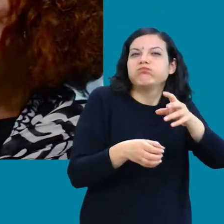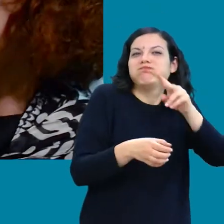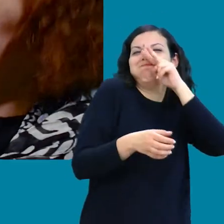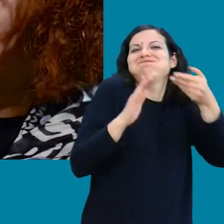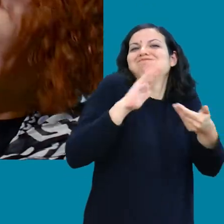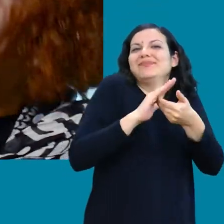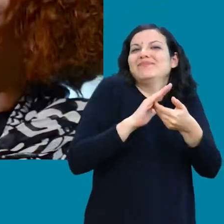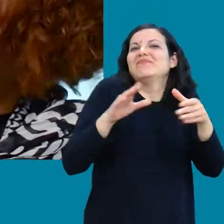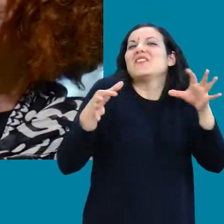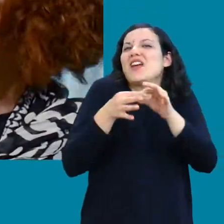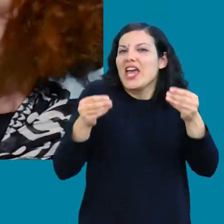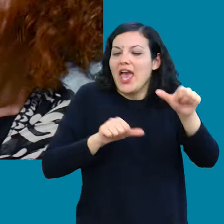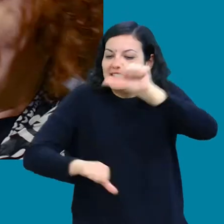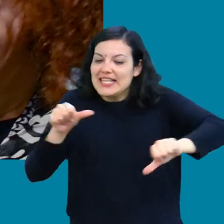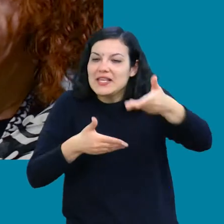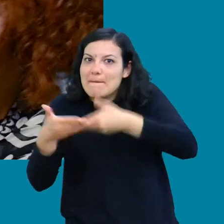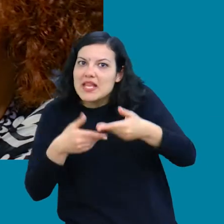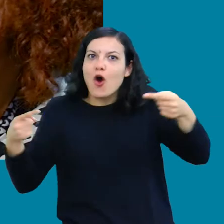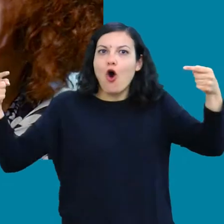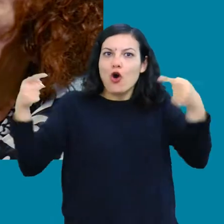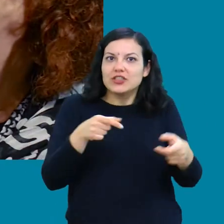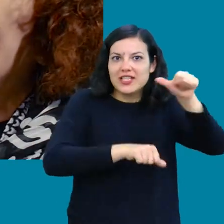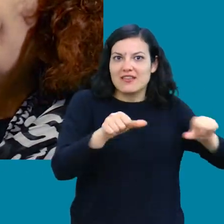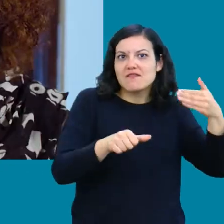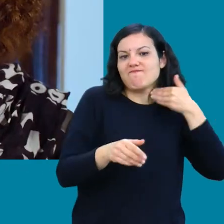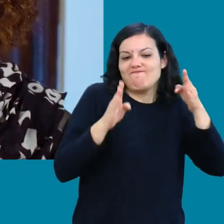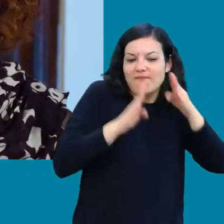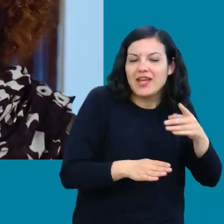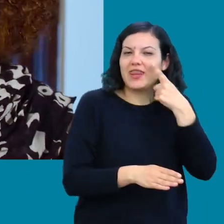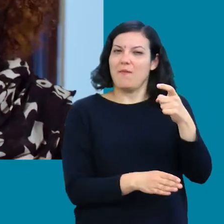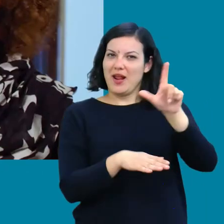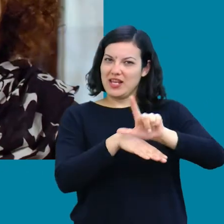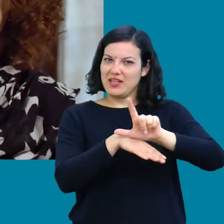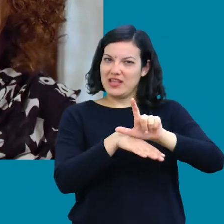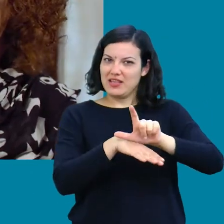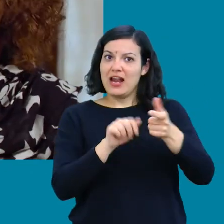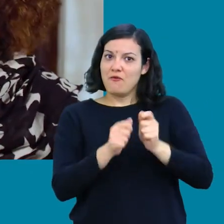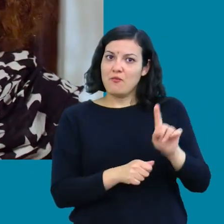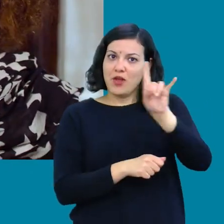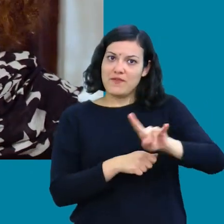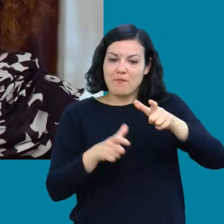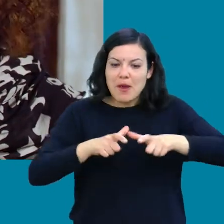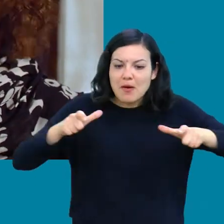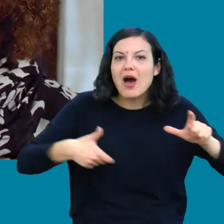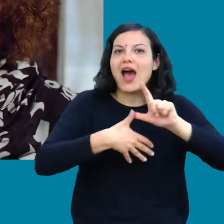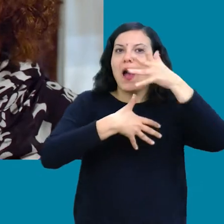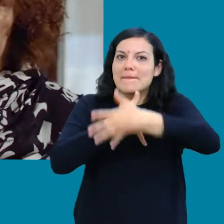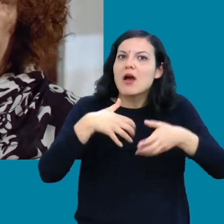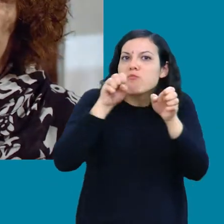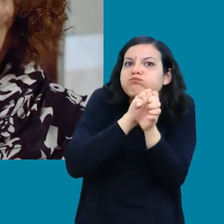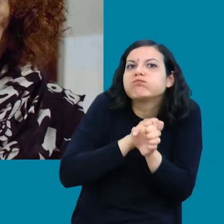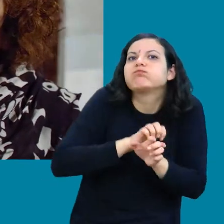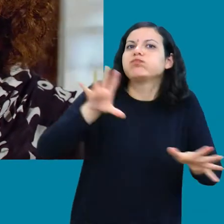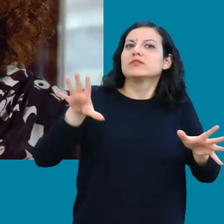ciencia investigada contra la ciencia libresca, lo que veíamos en el litoral. La extensión, la expansión de la reforma y la expansión americana de la